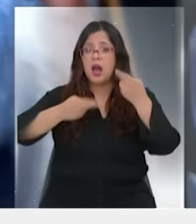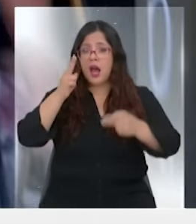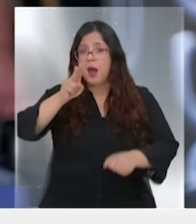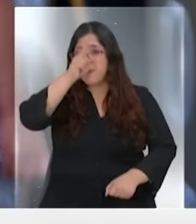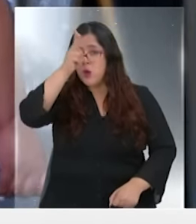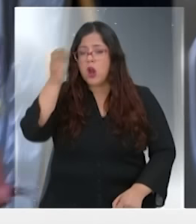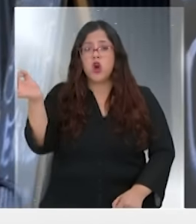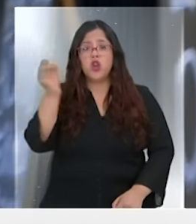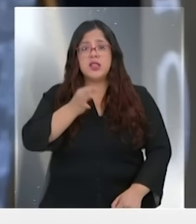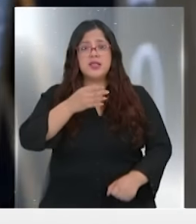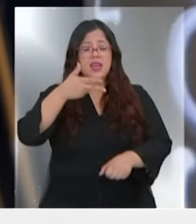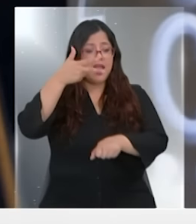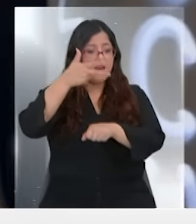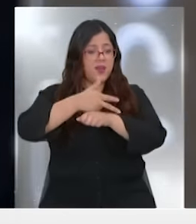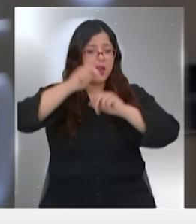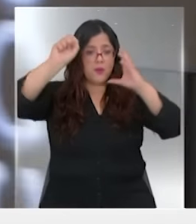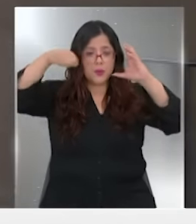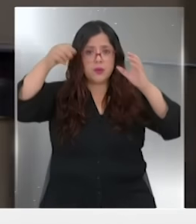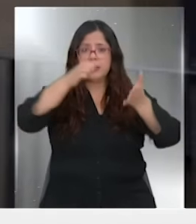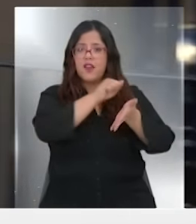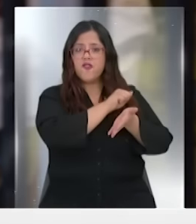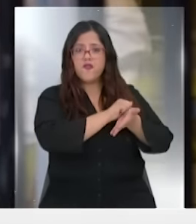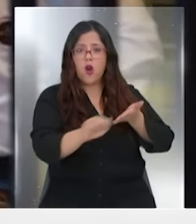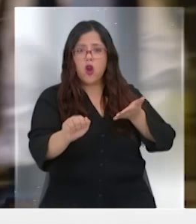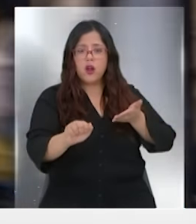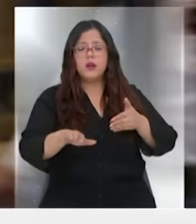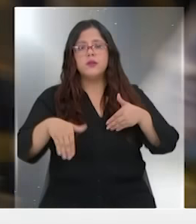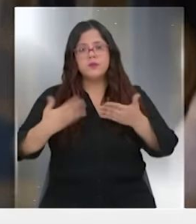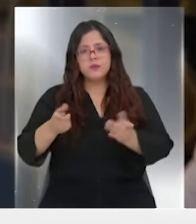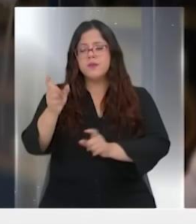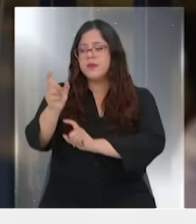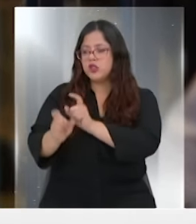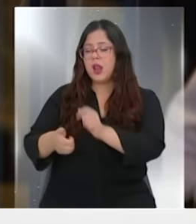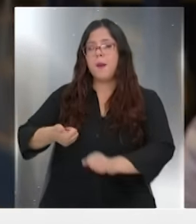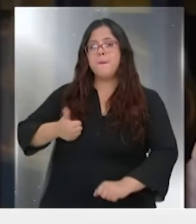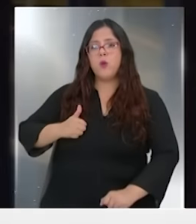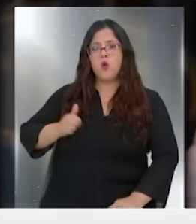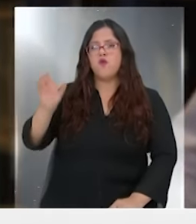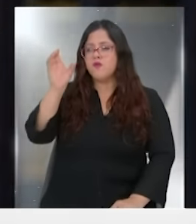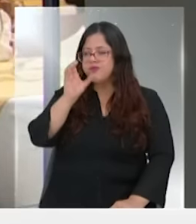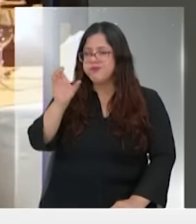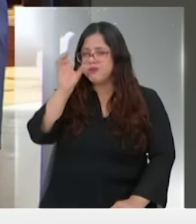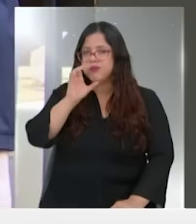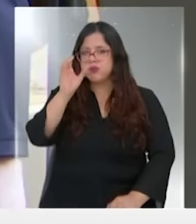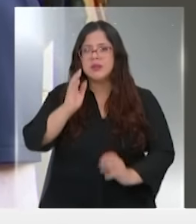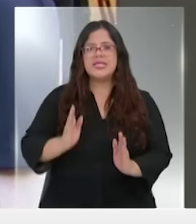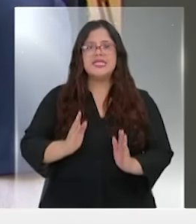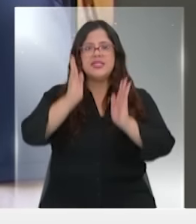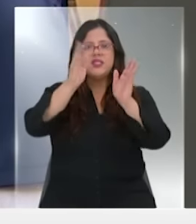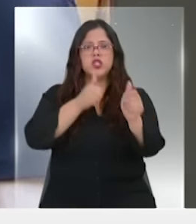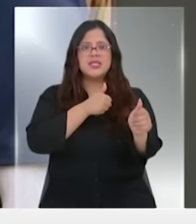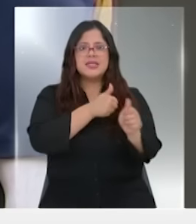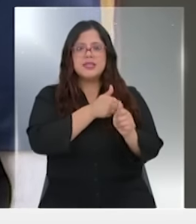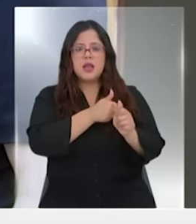imágenes ya habían sido borradas, por lo que los policías buscaron en edificios